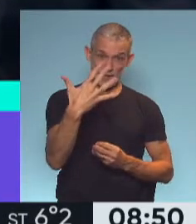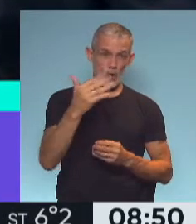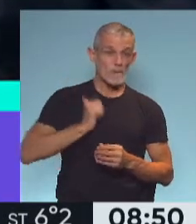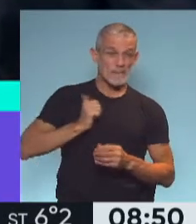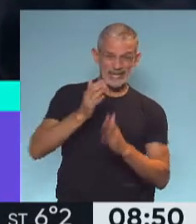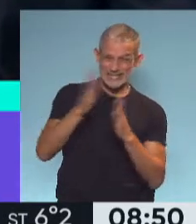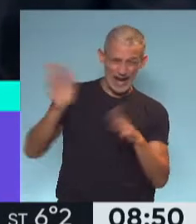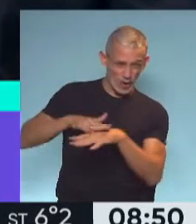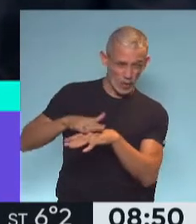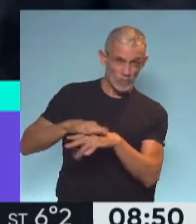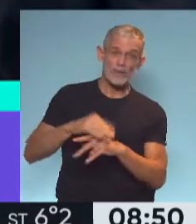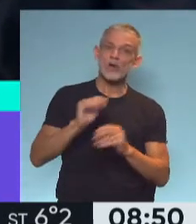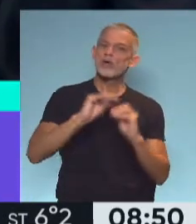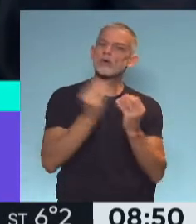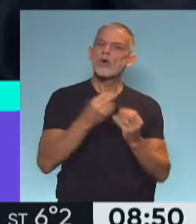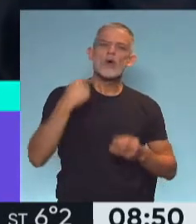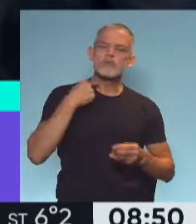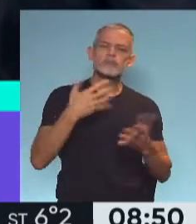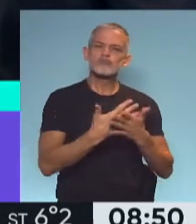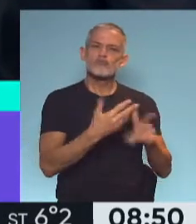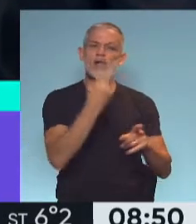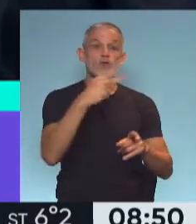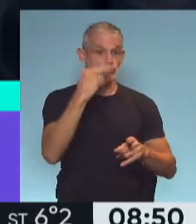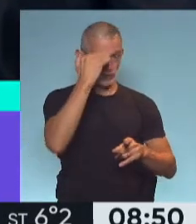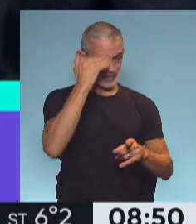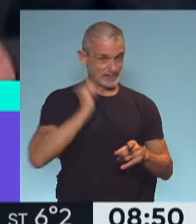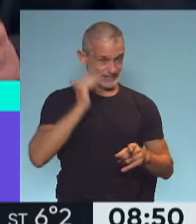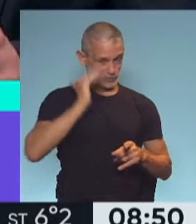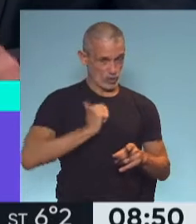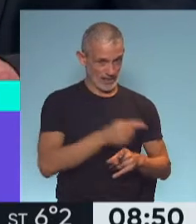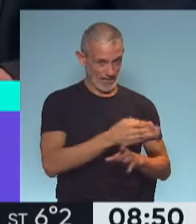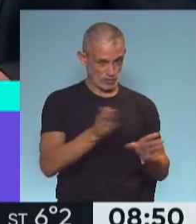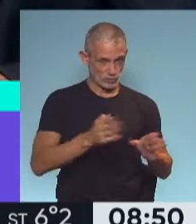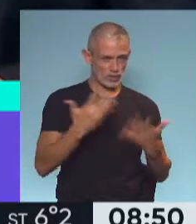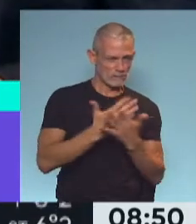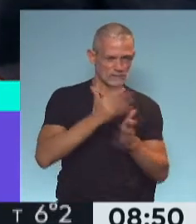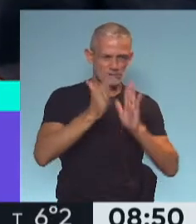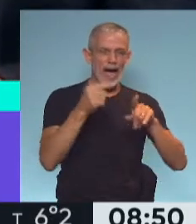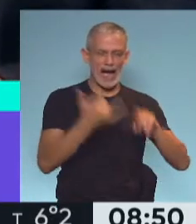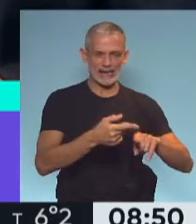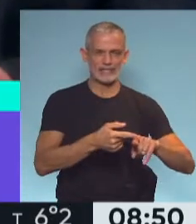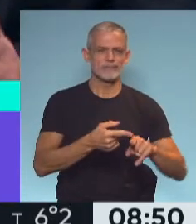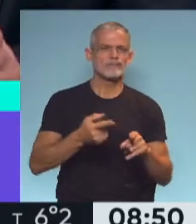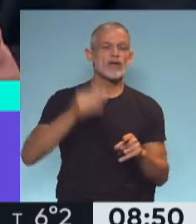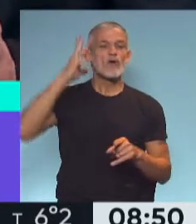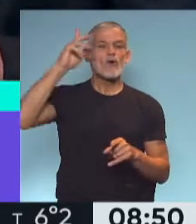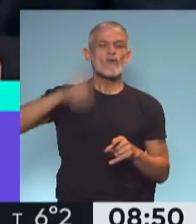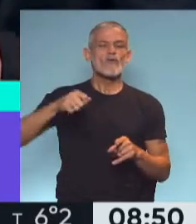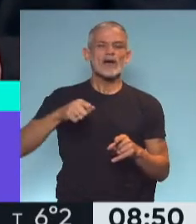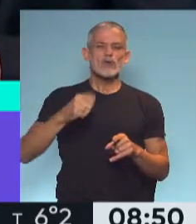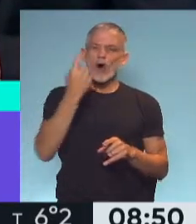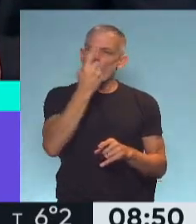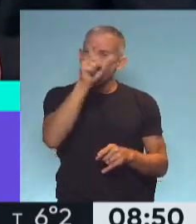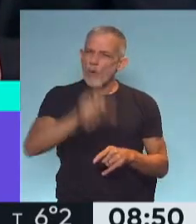son más de 215 las víctimas en este caso en particular el fallo homólogo la situación a un acusado